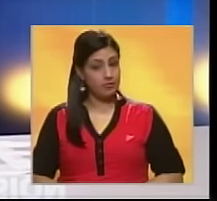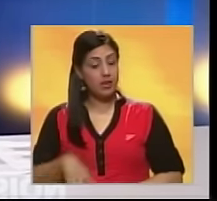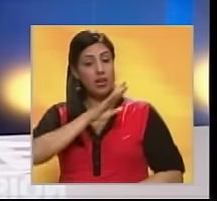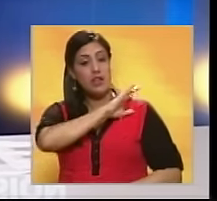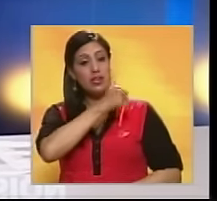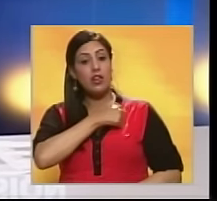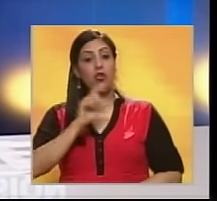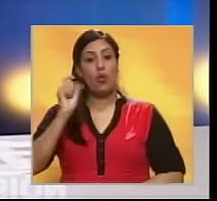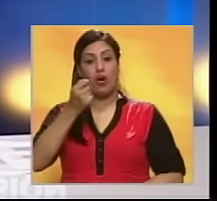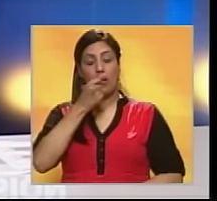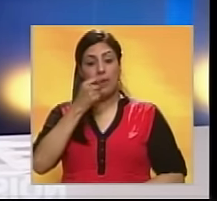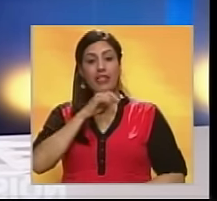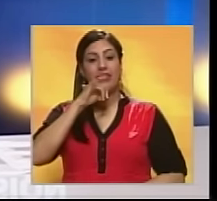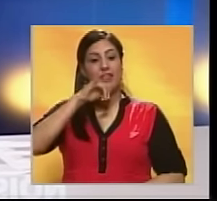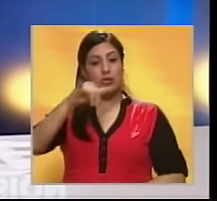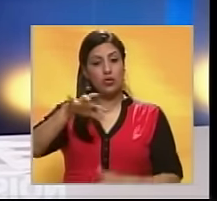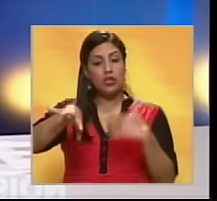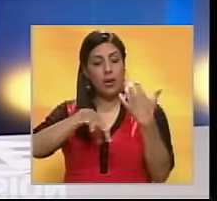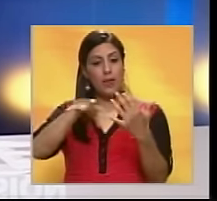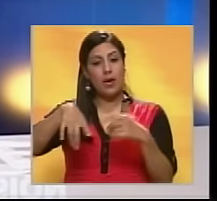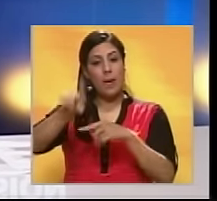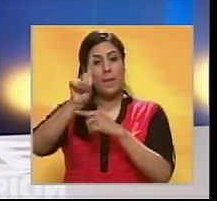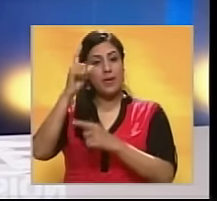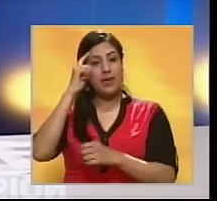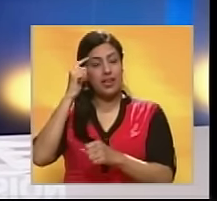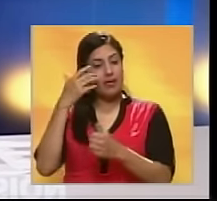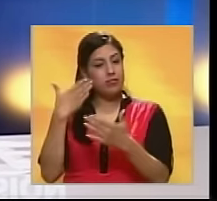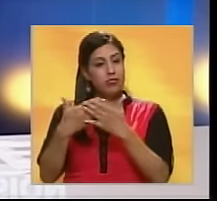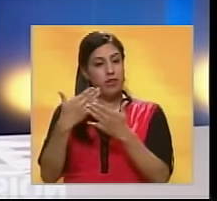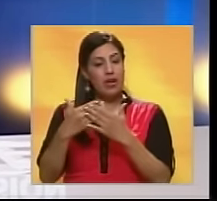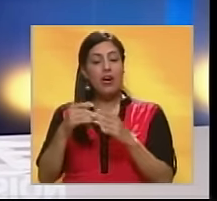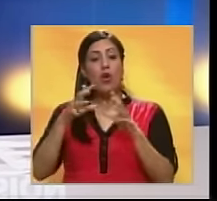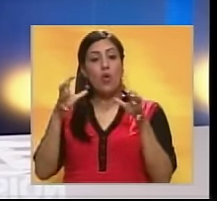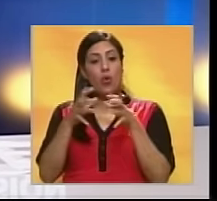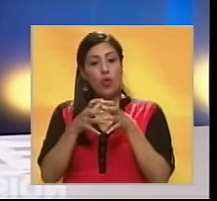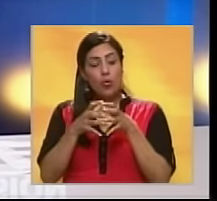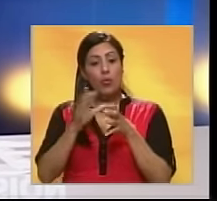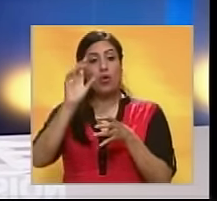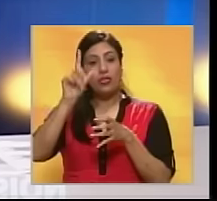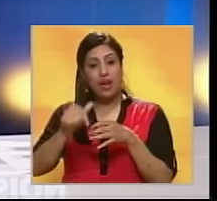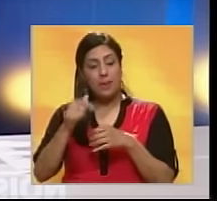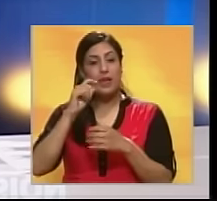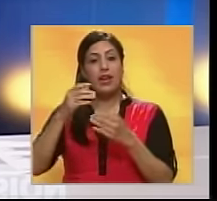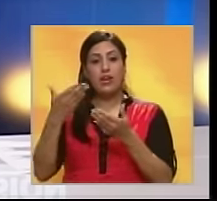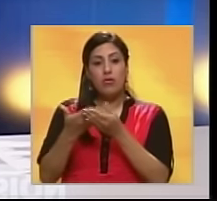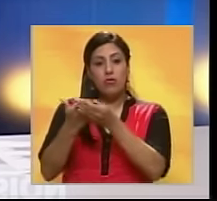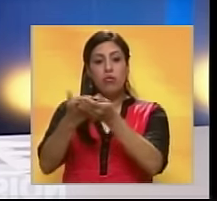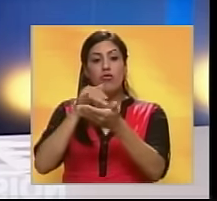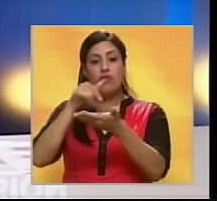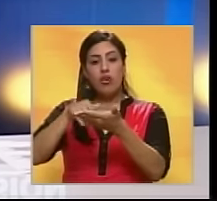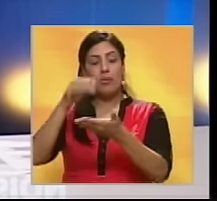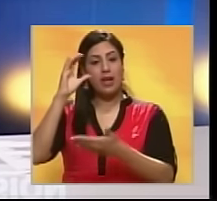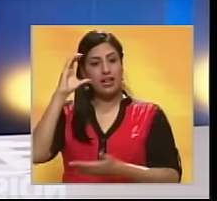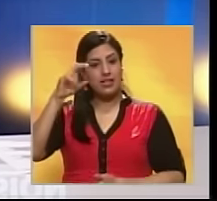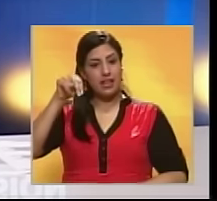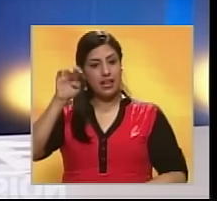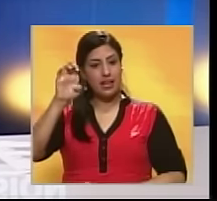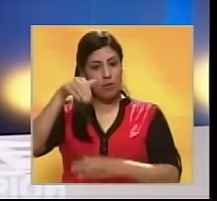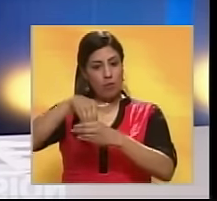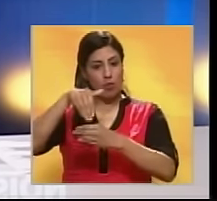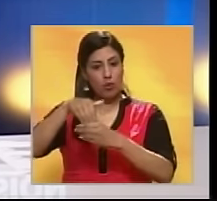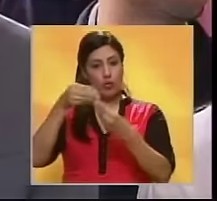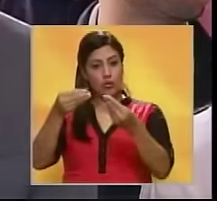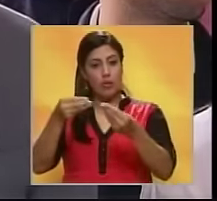Directivos de COPEI denunciaron irregularidades durante la primera jornada de validación de los partidos y la consignaron un informe ante el Consejo Nacional